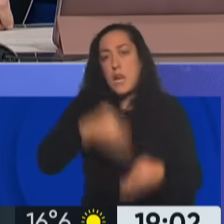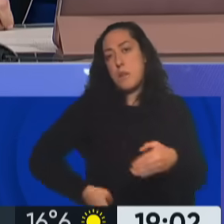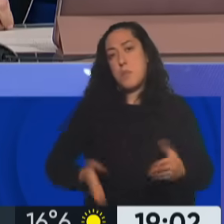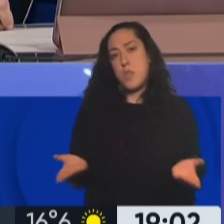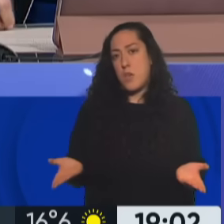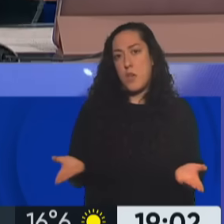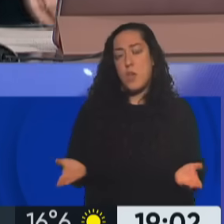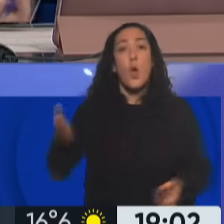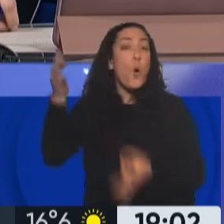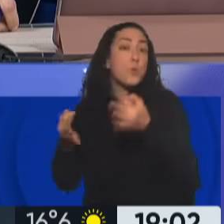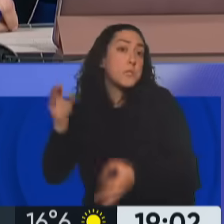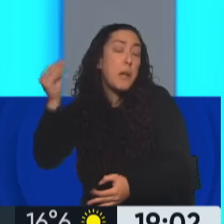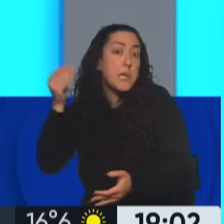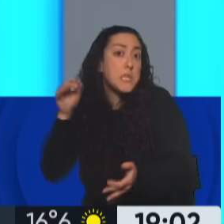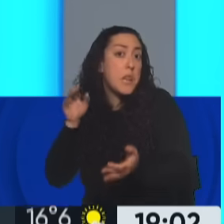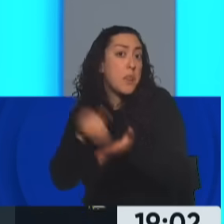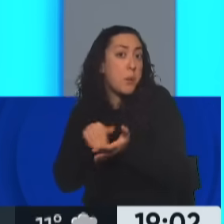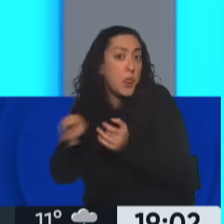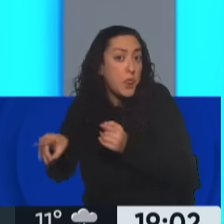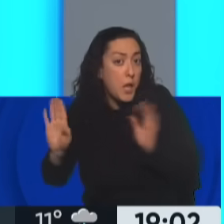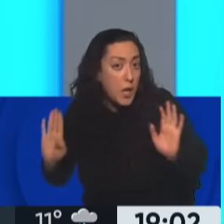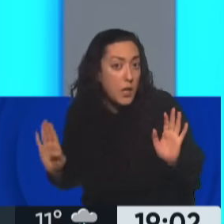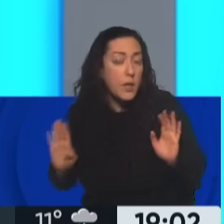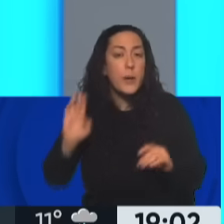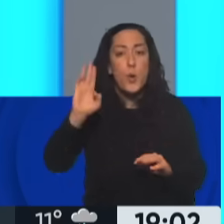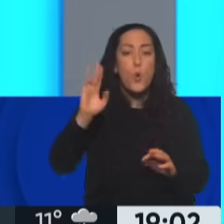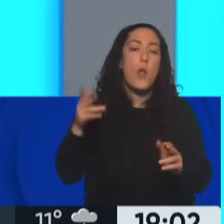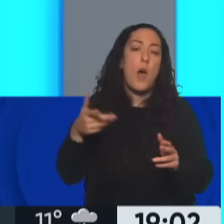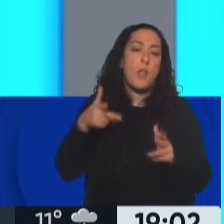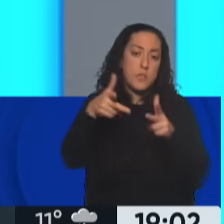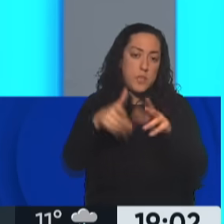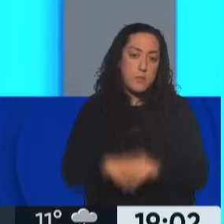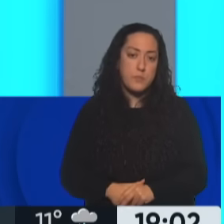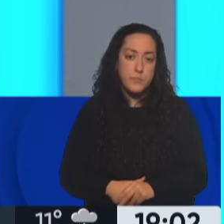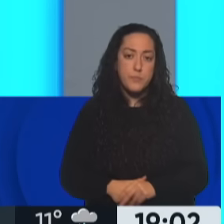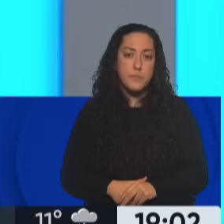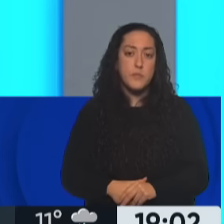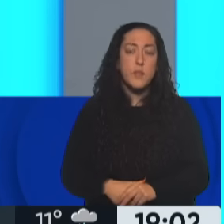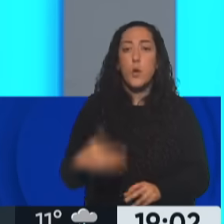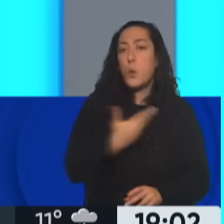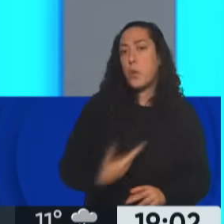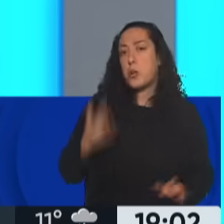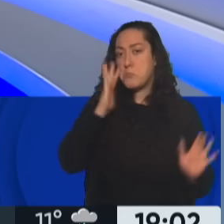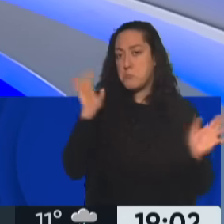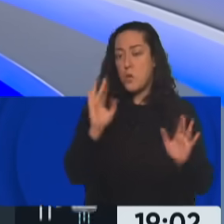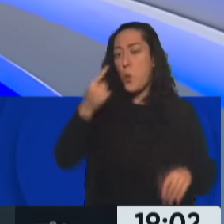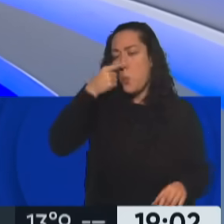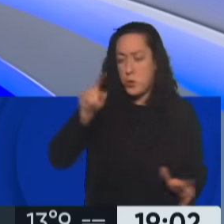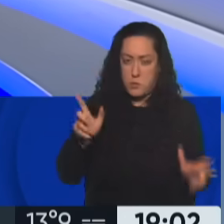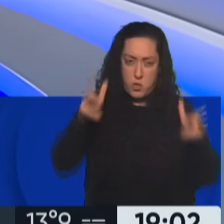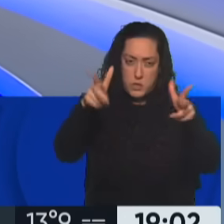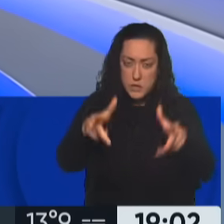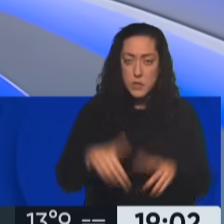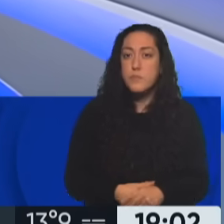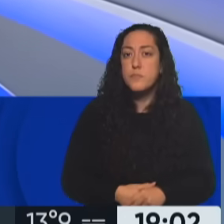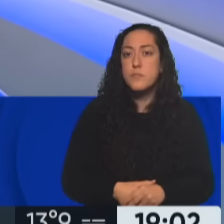también es la justicia brasileña, ¿no? En palabras de Lula diciendo, bueno, esto no tiene que ver con el gobierno. Para cerrar, Pablo, el trasfondo